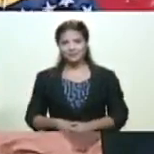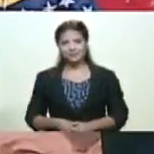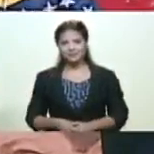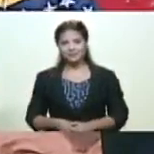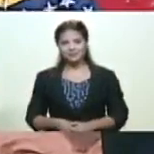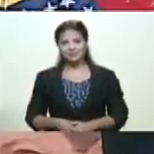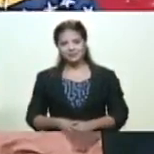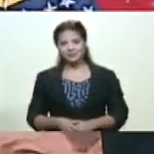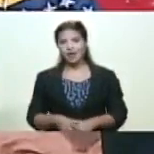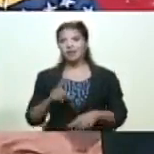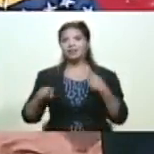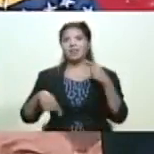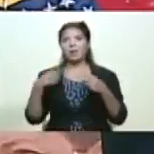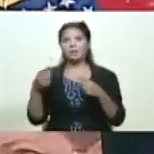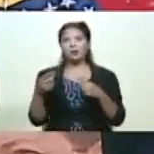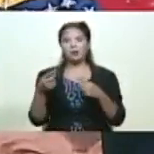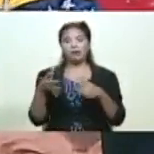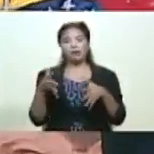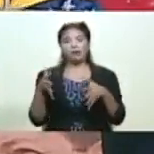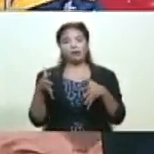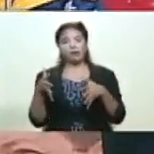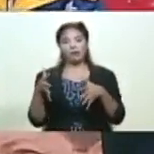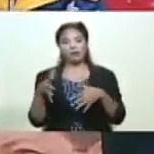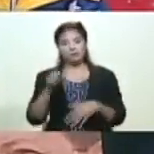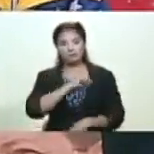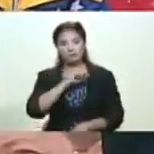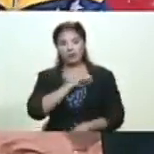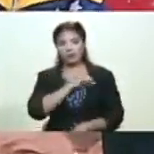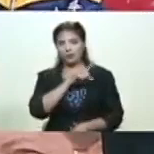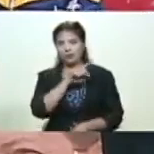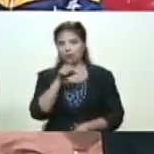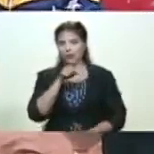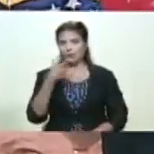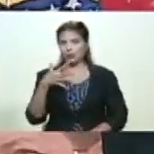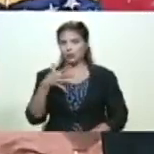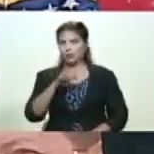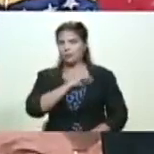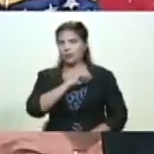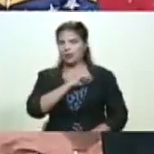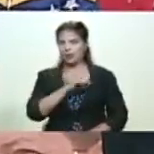Lo vimos con la calambrina, que dice el camarada.